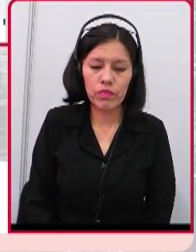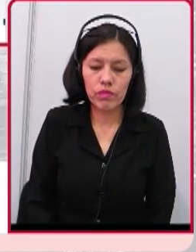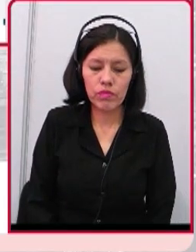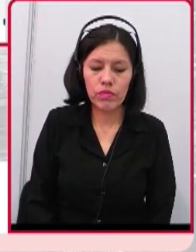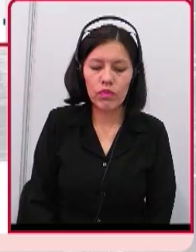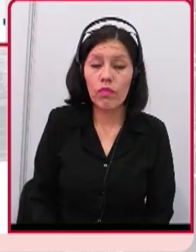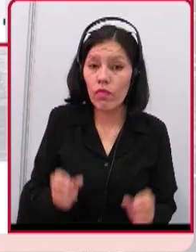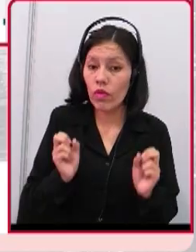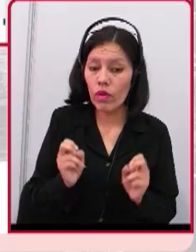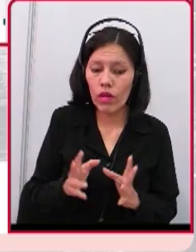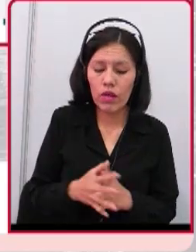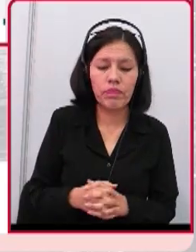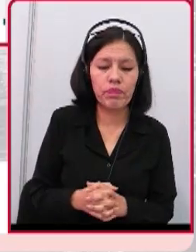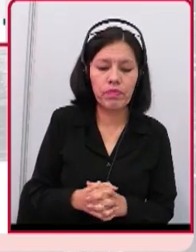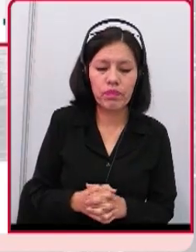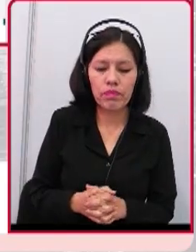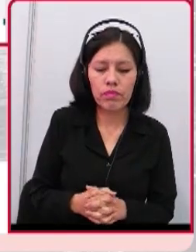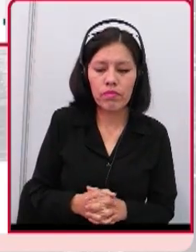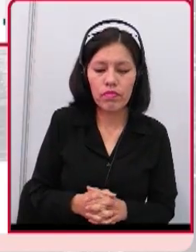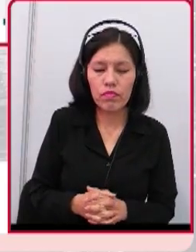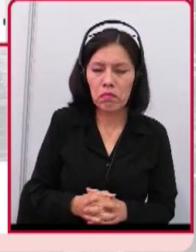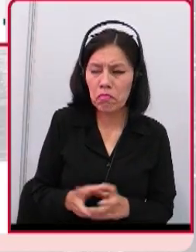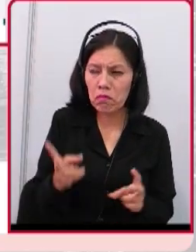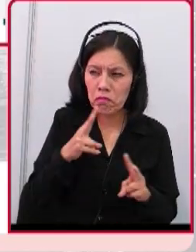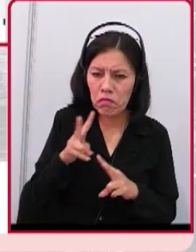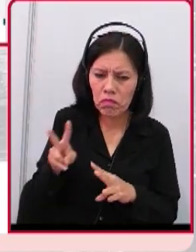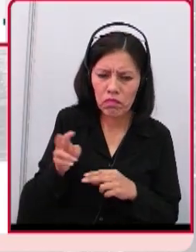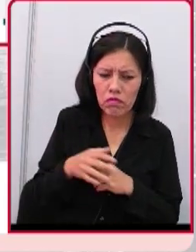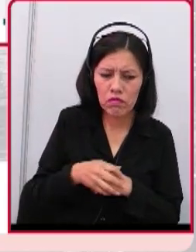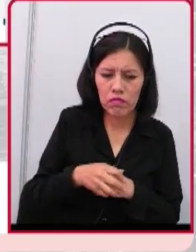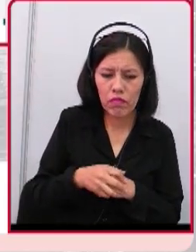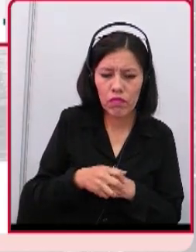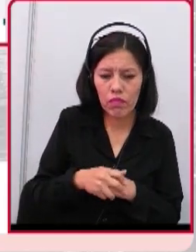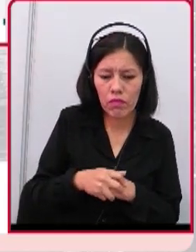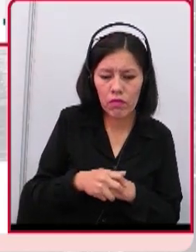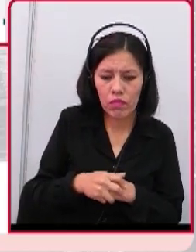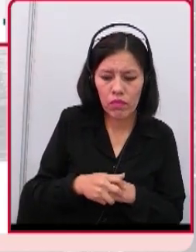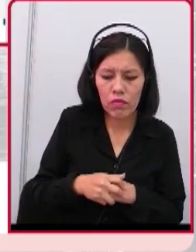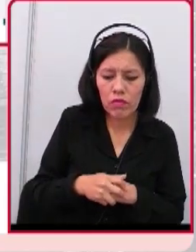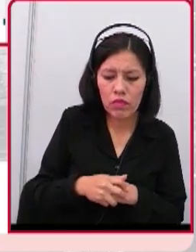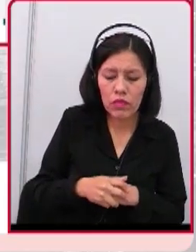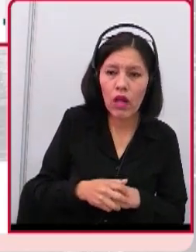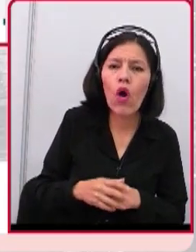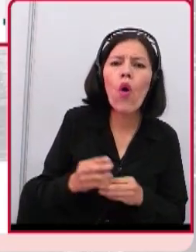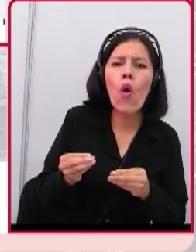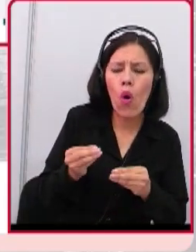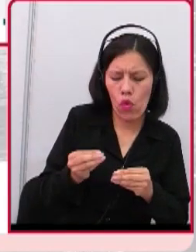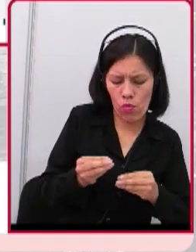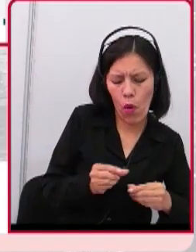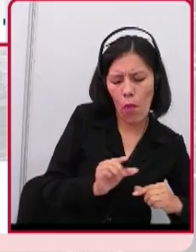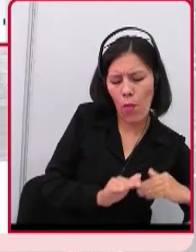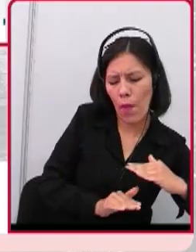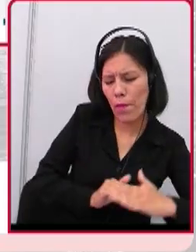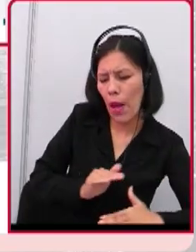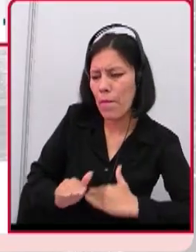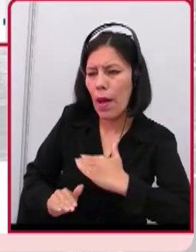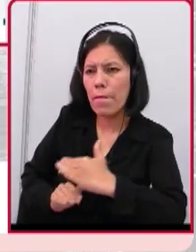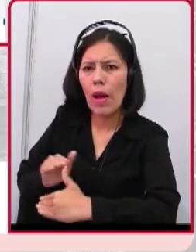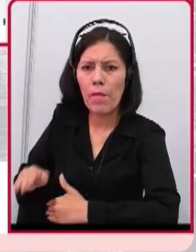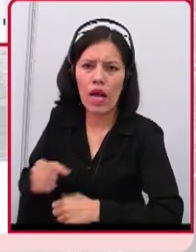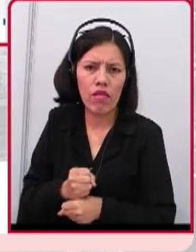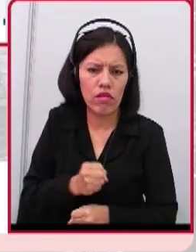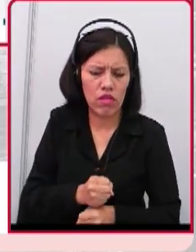Ok, vayamos a la cronología del trabajo que se llevó a cabo. El primer paso fue generar